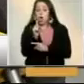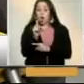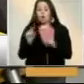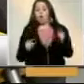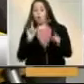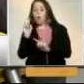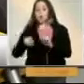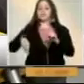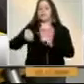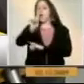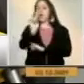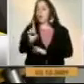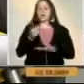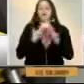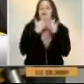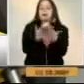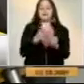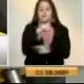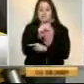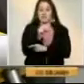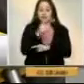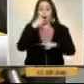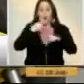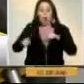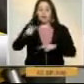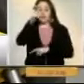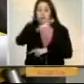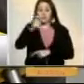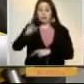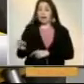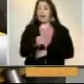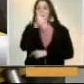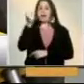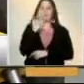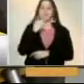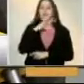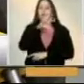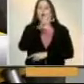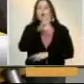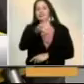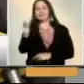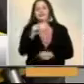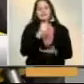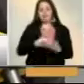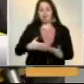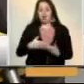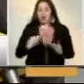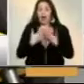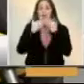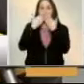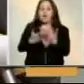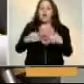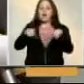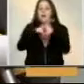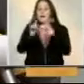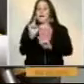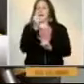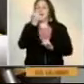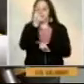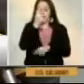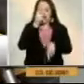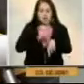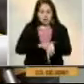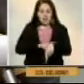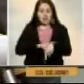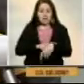deben recibir los depositantes. Aquel depositante que tenga más de 10 mil bolívares tiene derecho a recibir en este primer momento 10 mil bolívares,